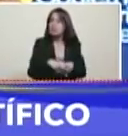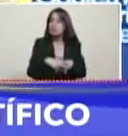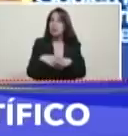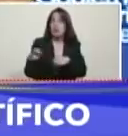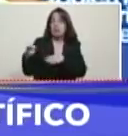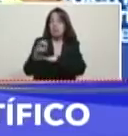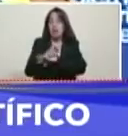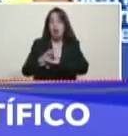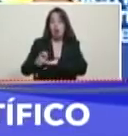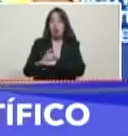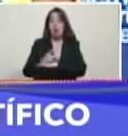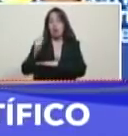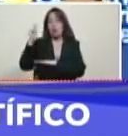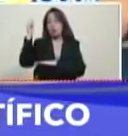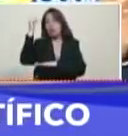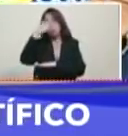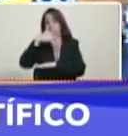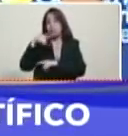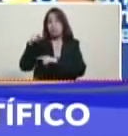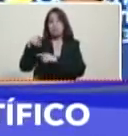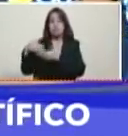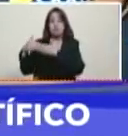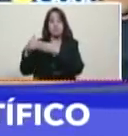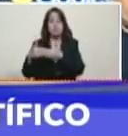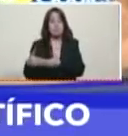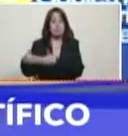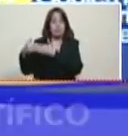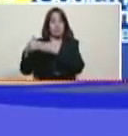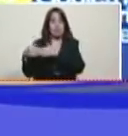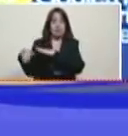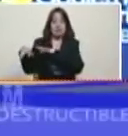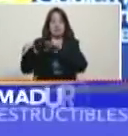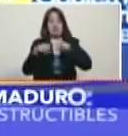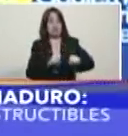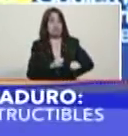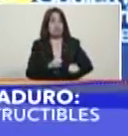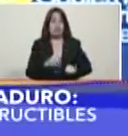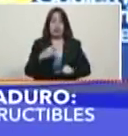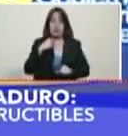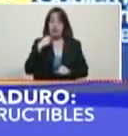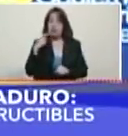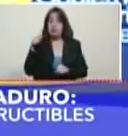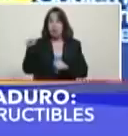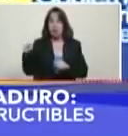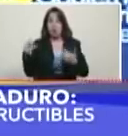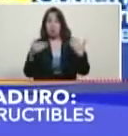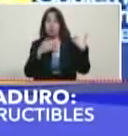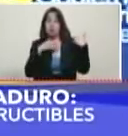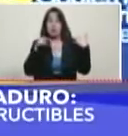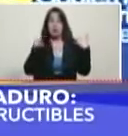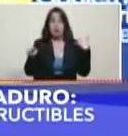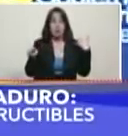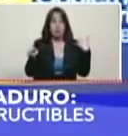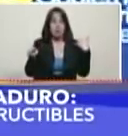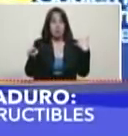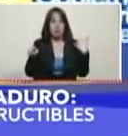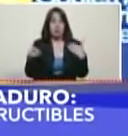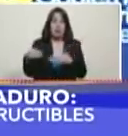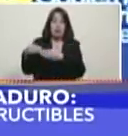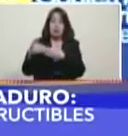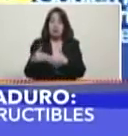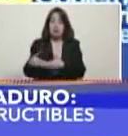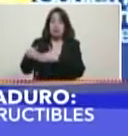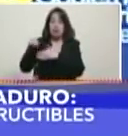gobierno supremacista de Donald Trump, del imperialismo, porque hay que decirlo, el imperialismo norteamericano, el imperio